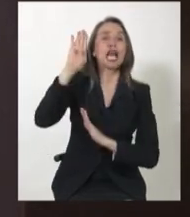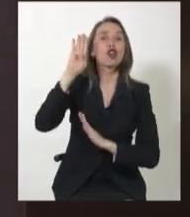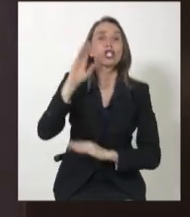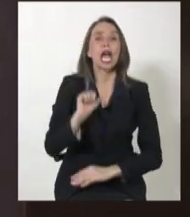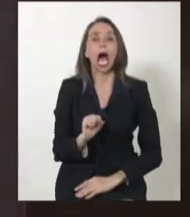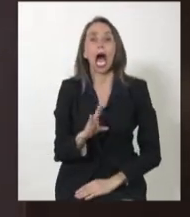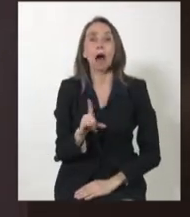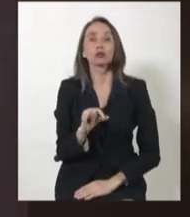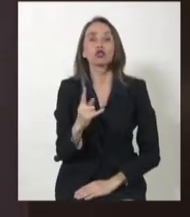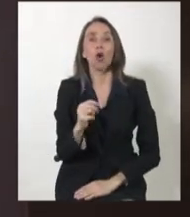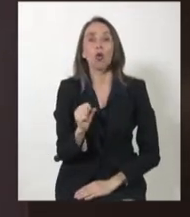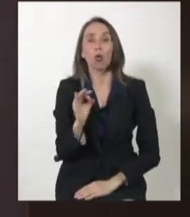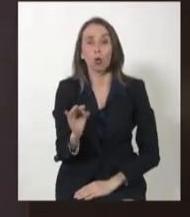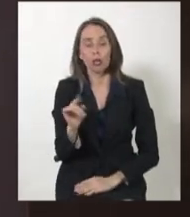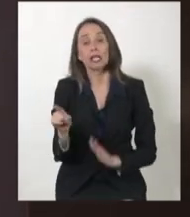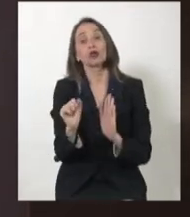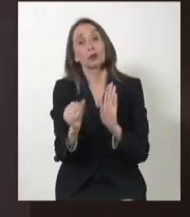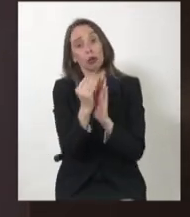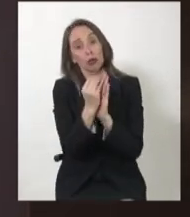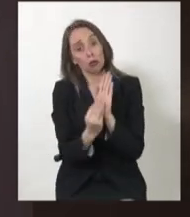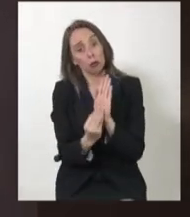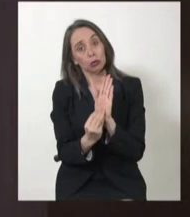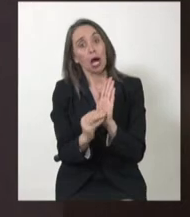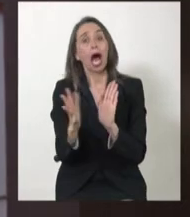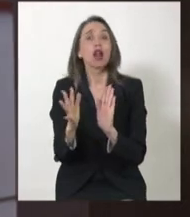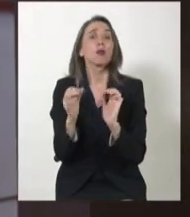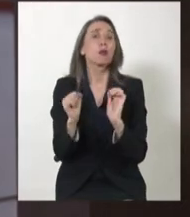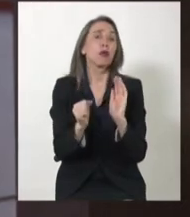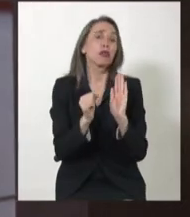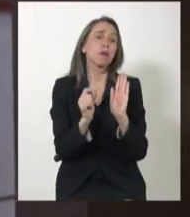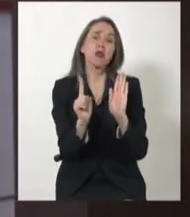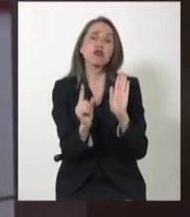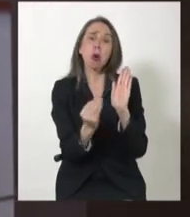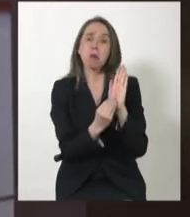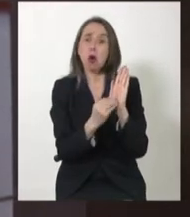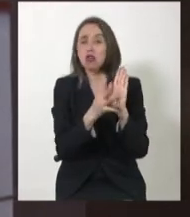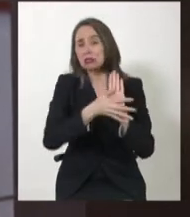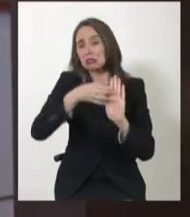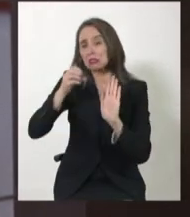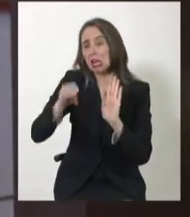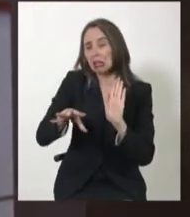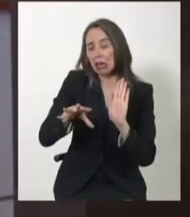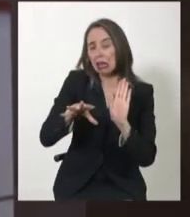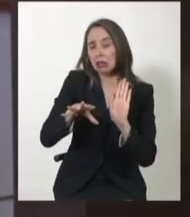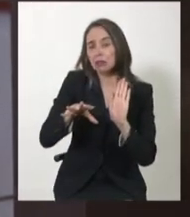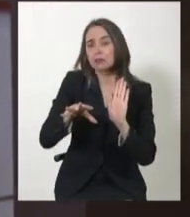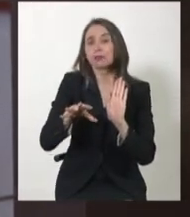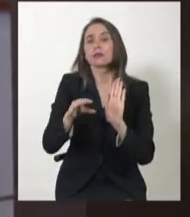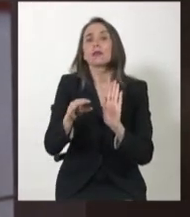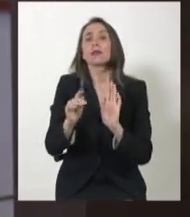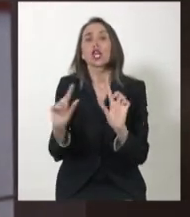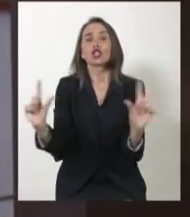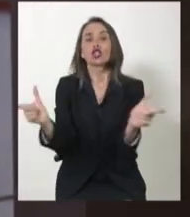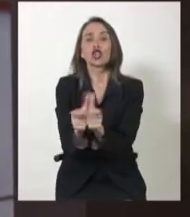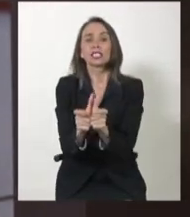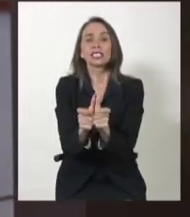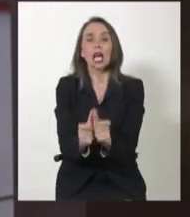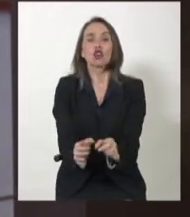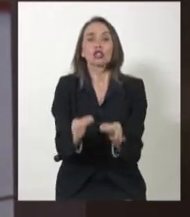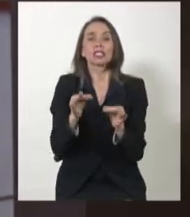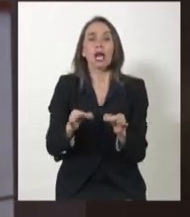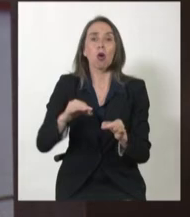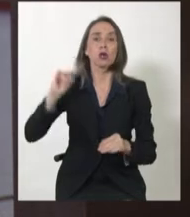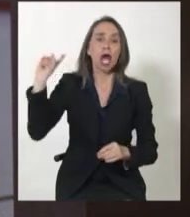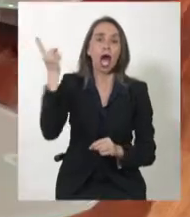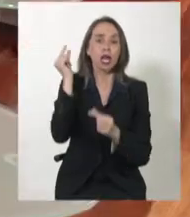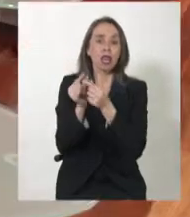podría es una materia que podría no estar. Podría no estar también, pienso, el Consejo de Seguridad Nacional, ¿no?